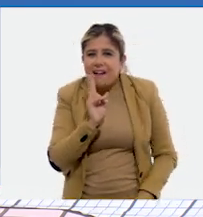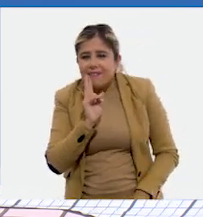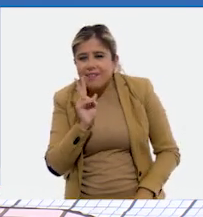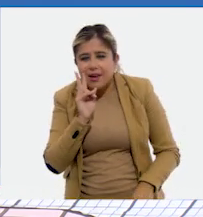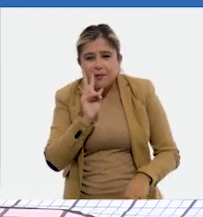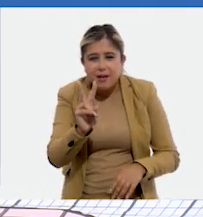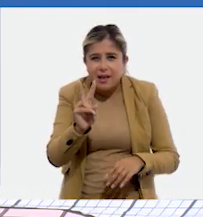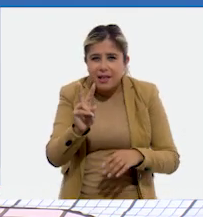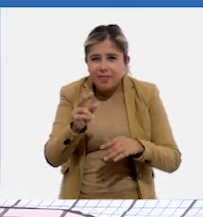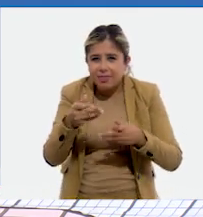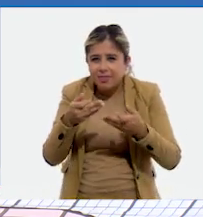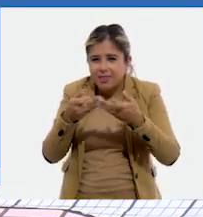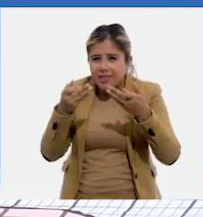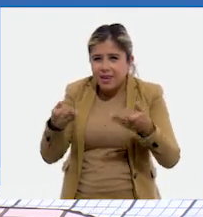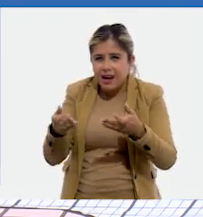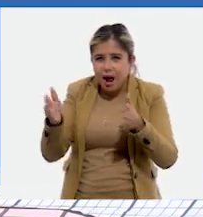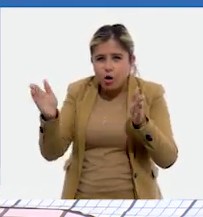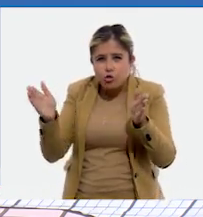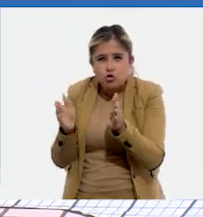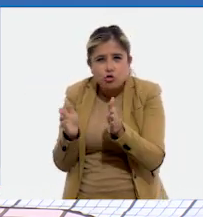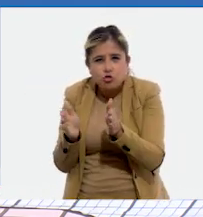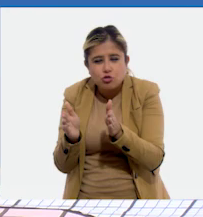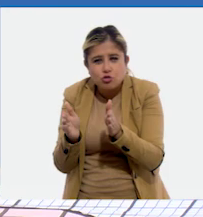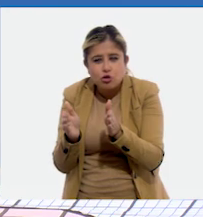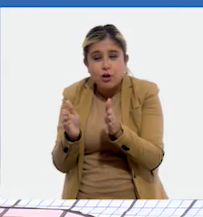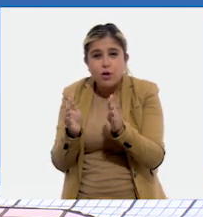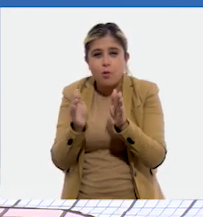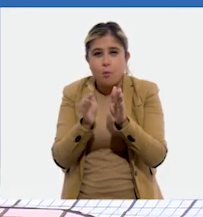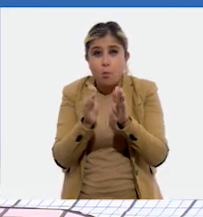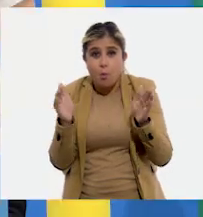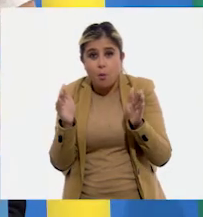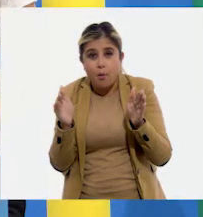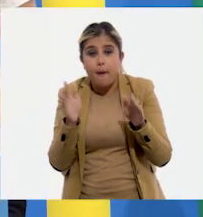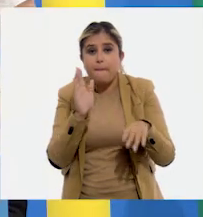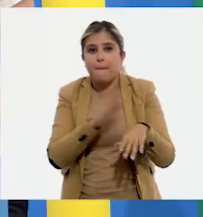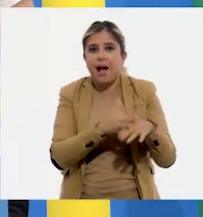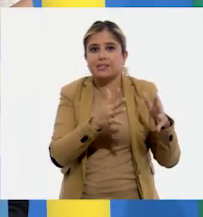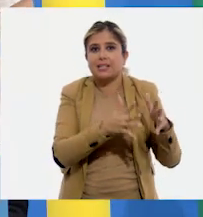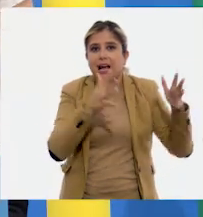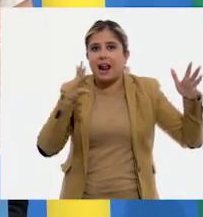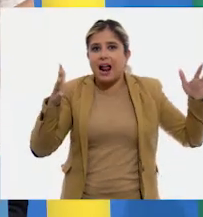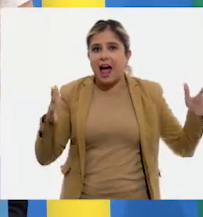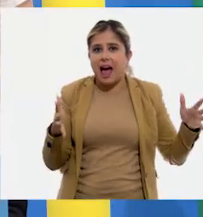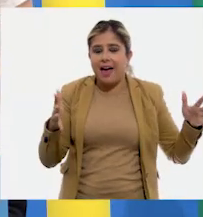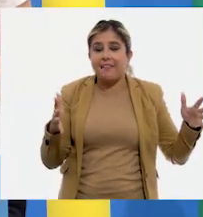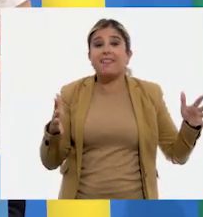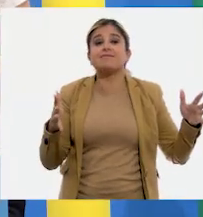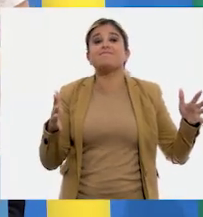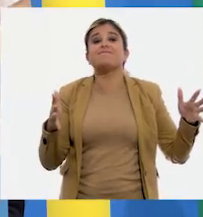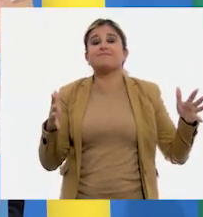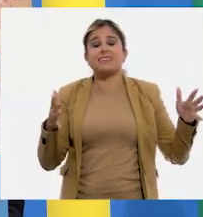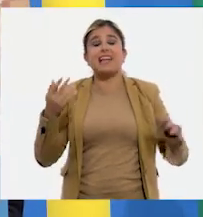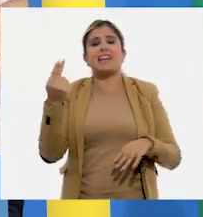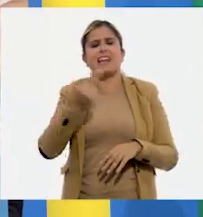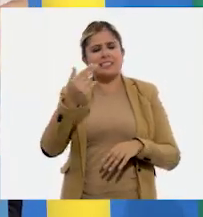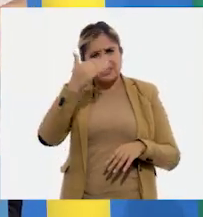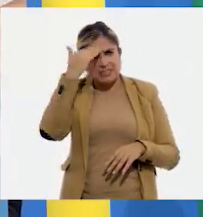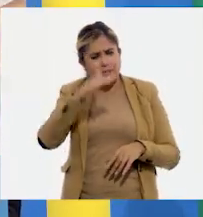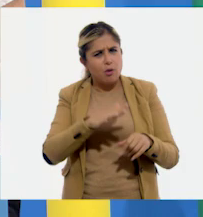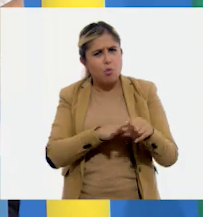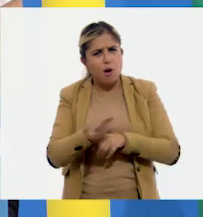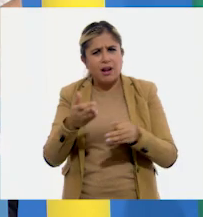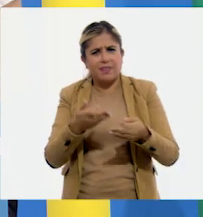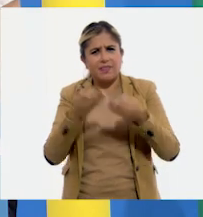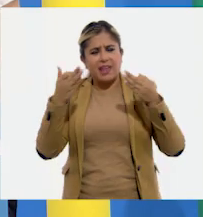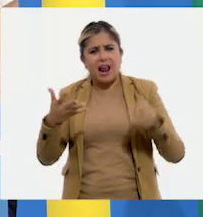más chico, el mediano y el grande. Exactamente. Necesitamos saber cuál terreno